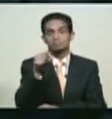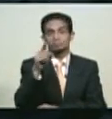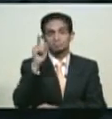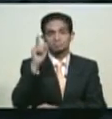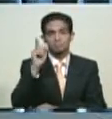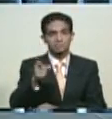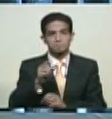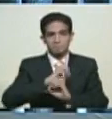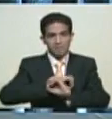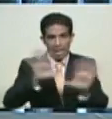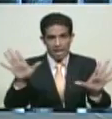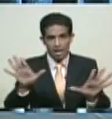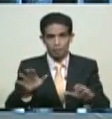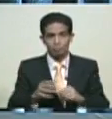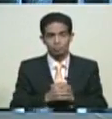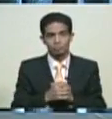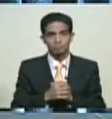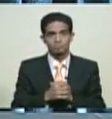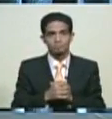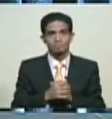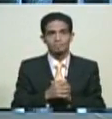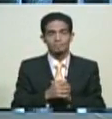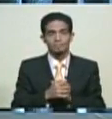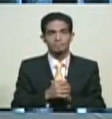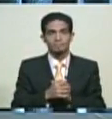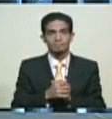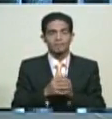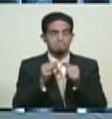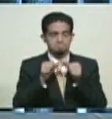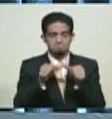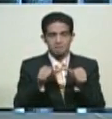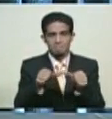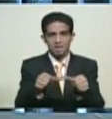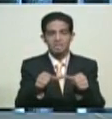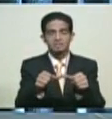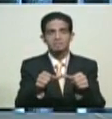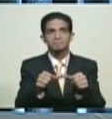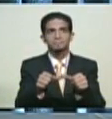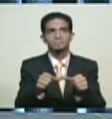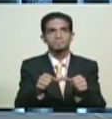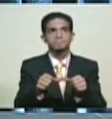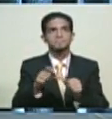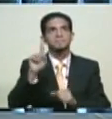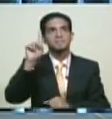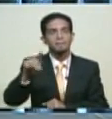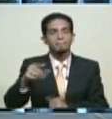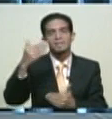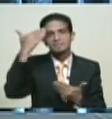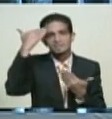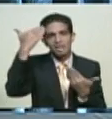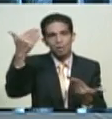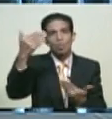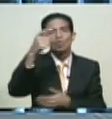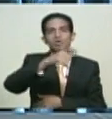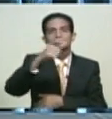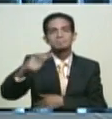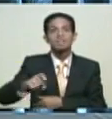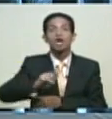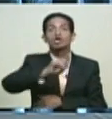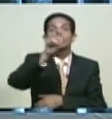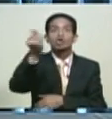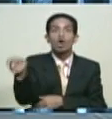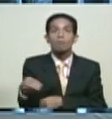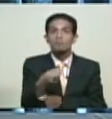marcado de manera permanente también saludo a los directivos de globovisión que están